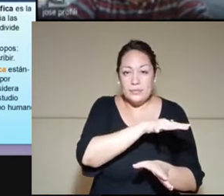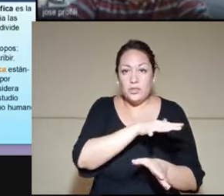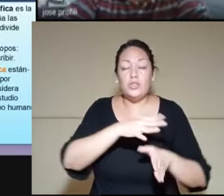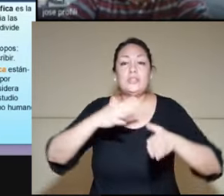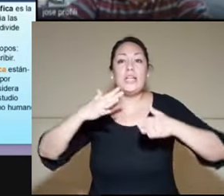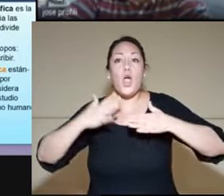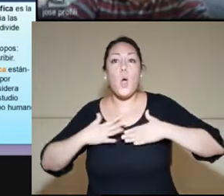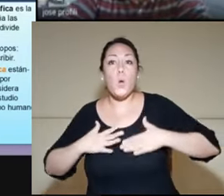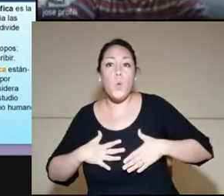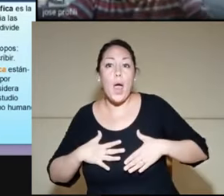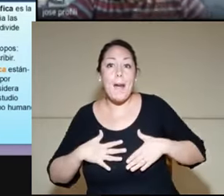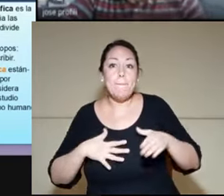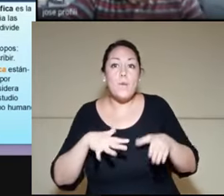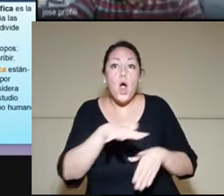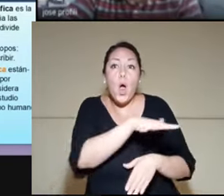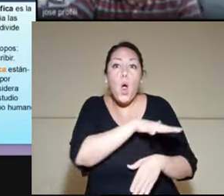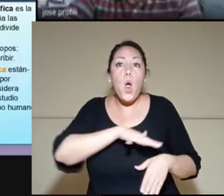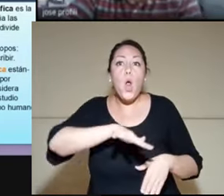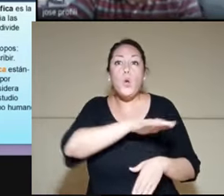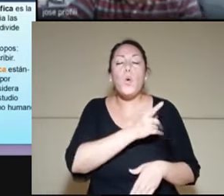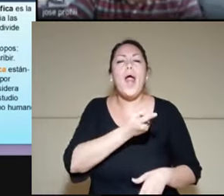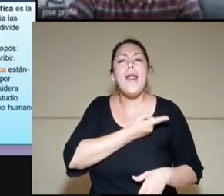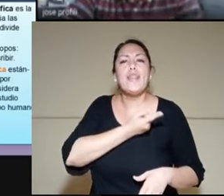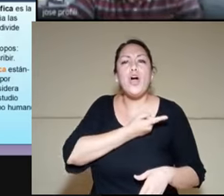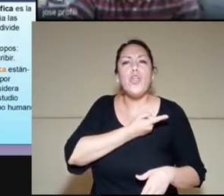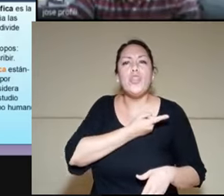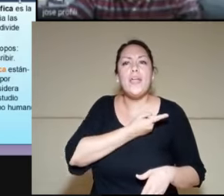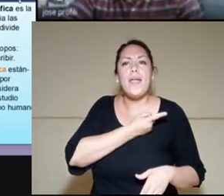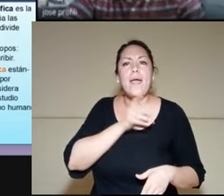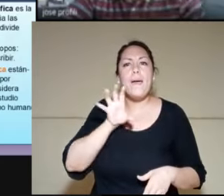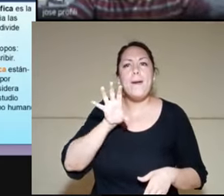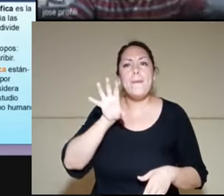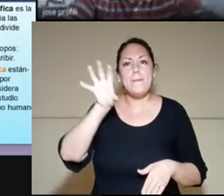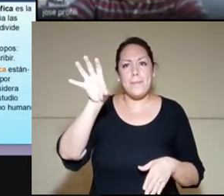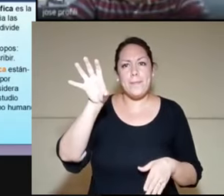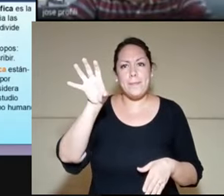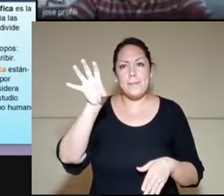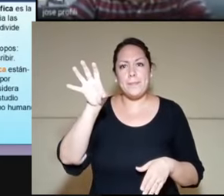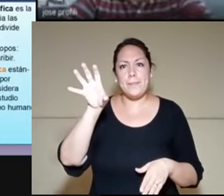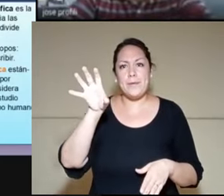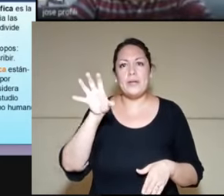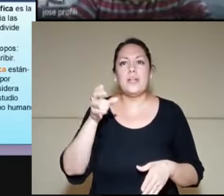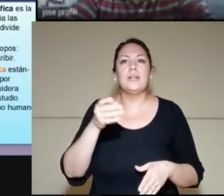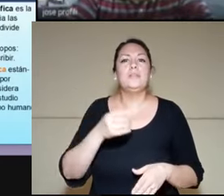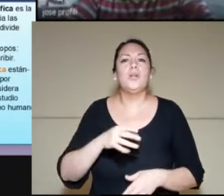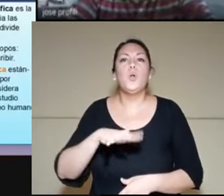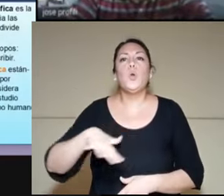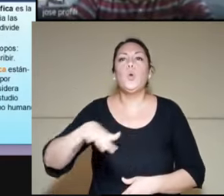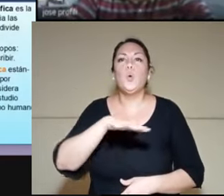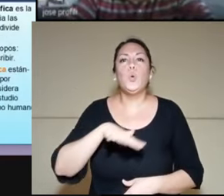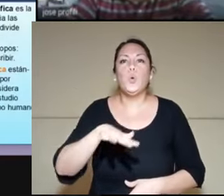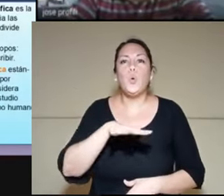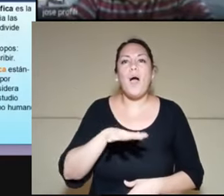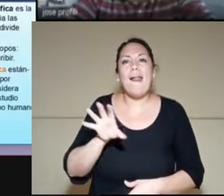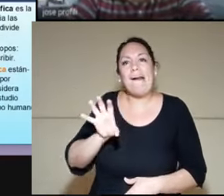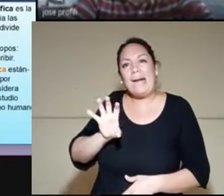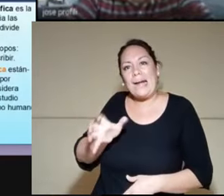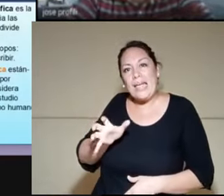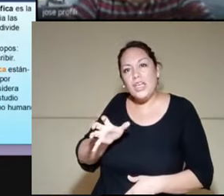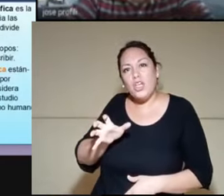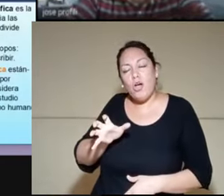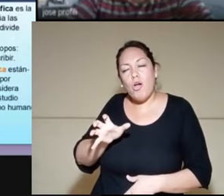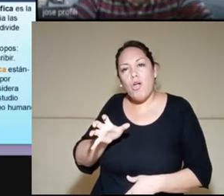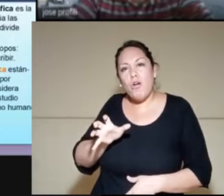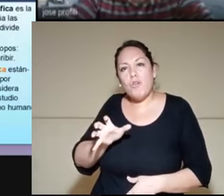lugar. Entonces la anatomía topográfica es la parte de la anatomía que nos va a orientar respecto